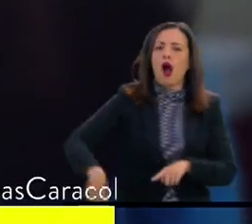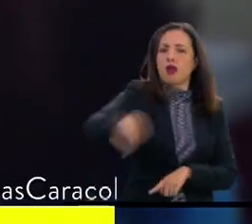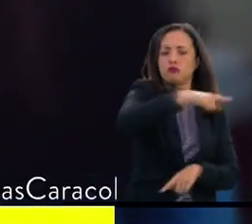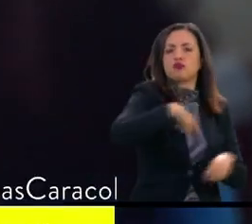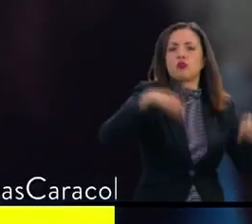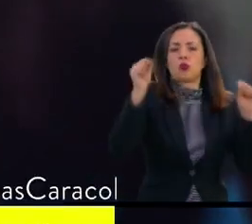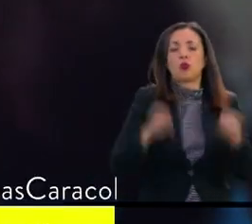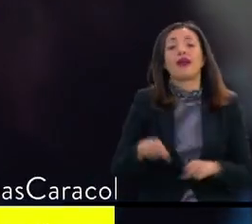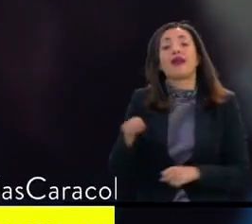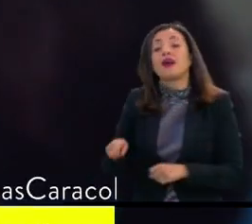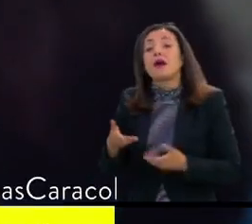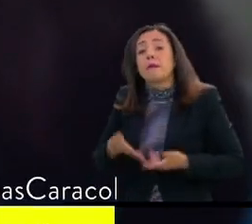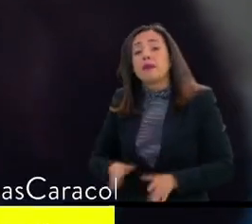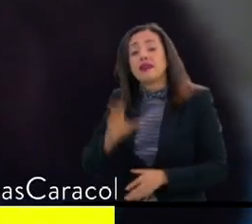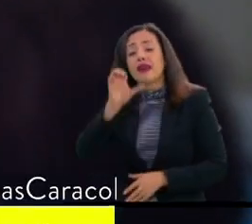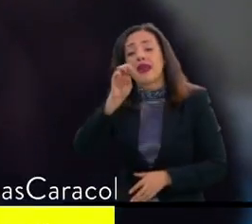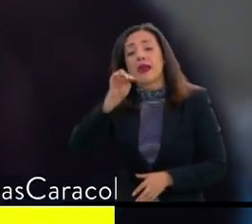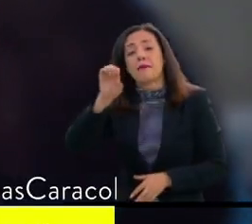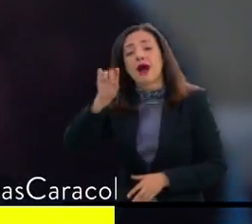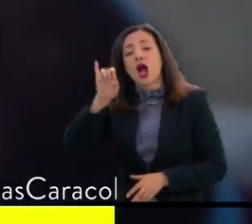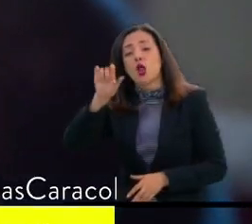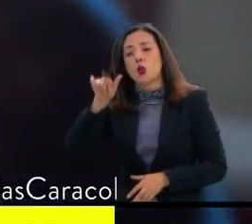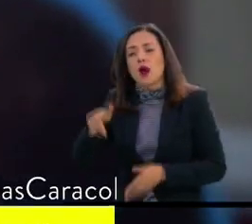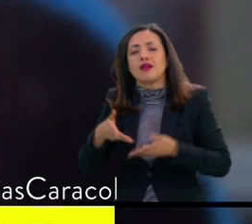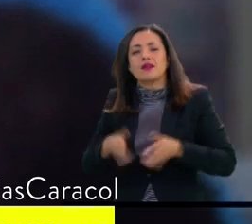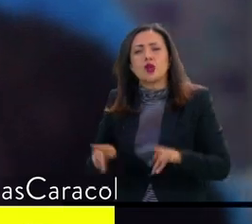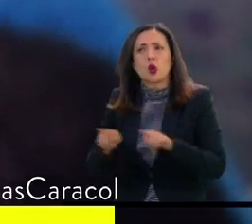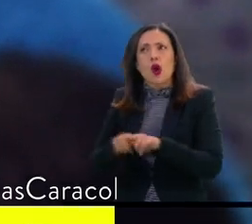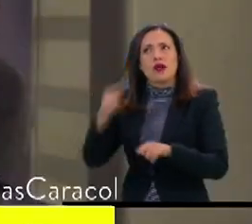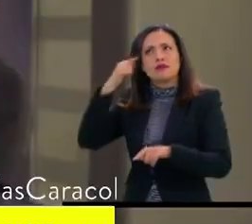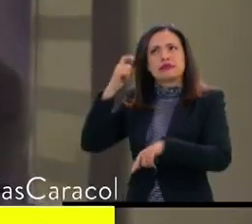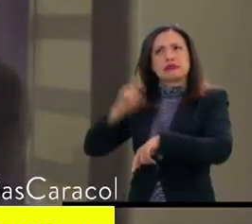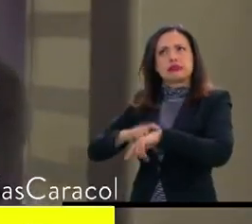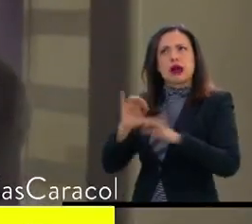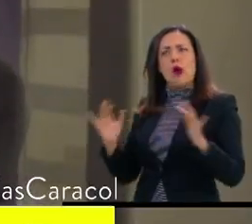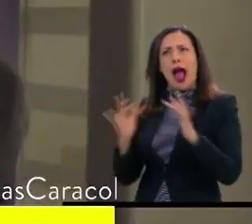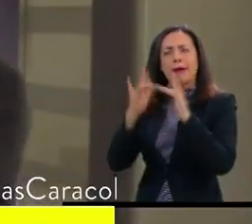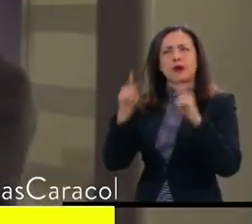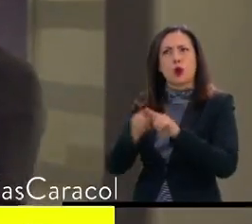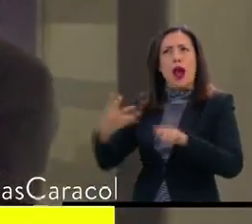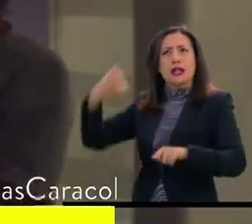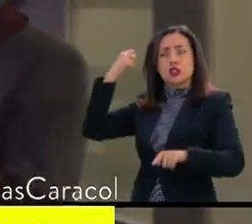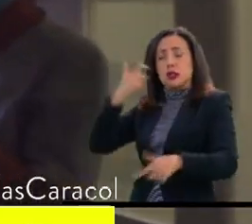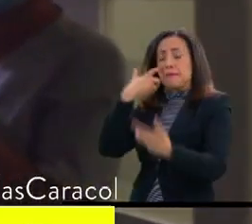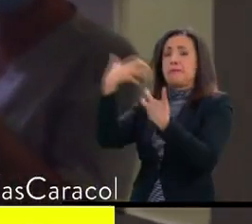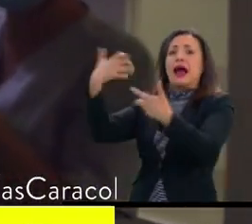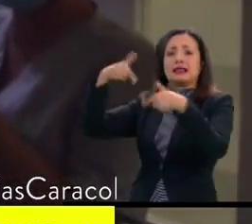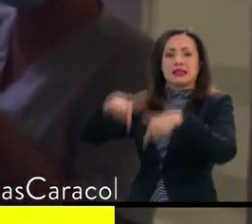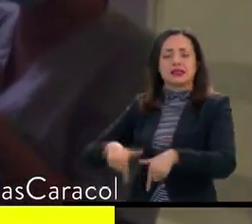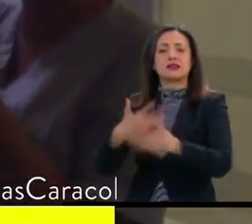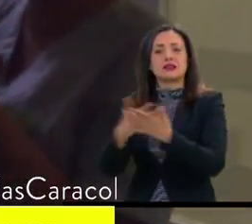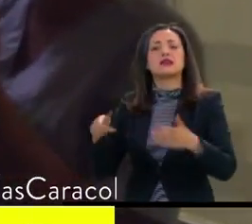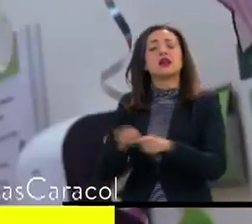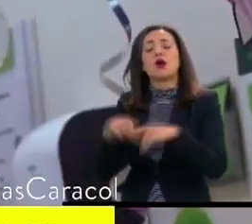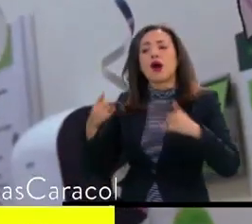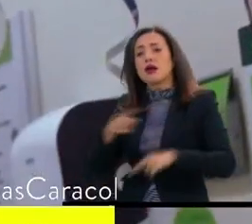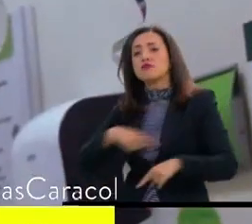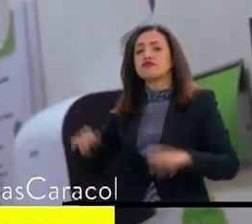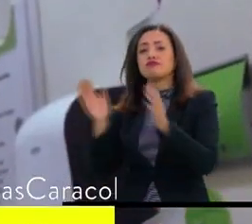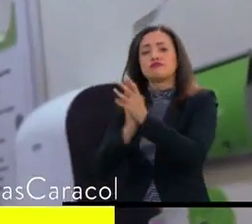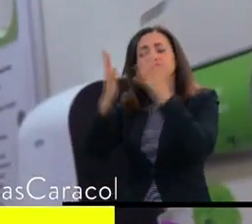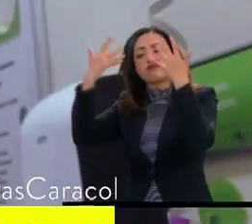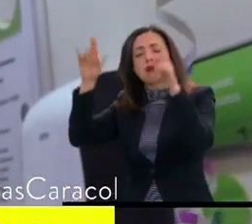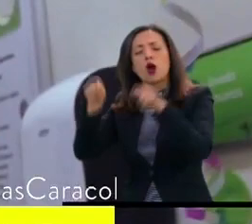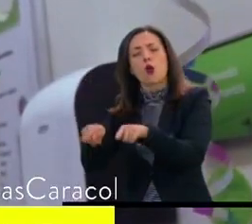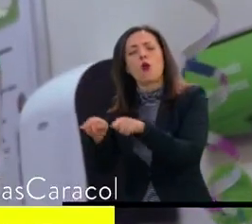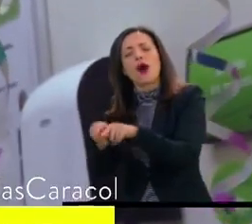emanuel nació en un momento histórico y su lucha se suma a la lista de valientes que lo han logrado y en medio de aplausos han llevado